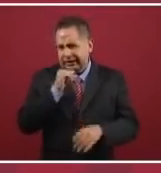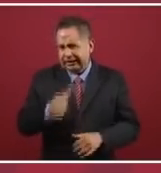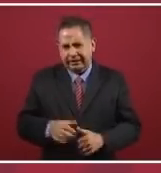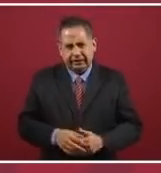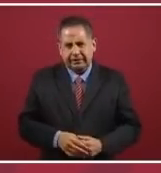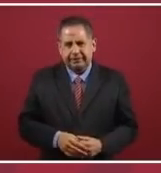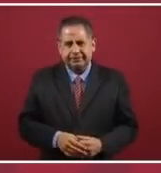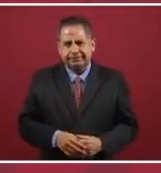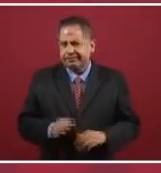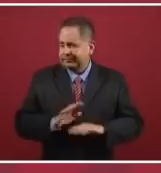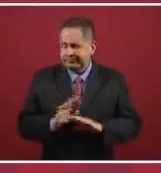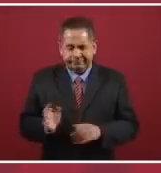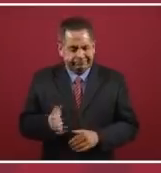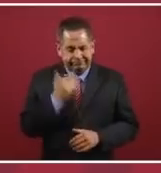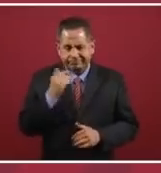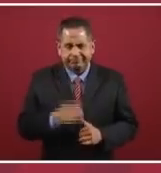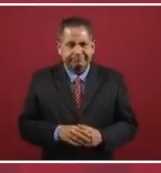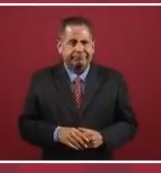Ya